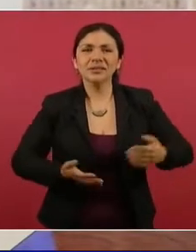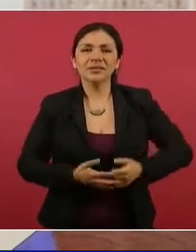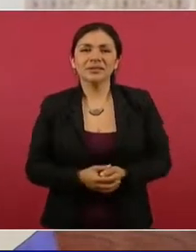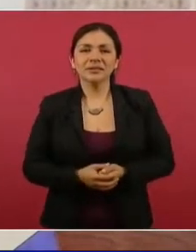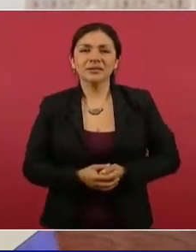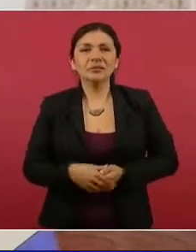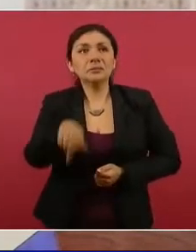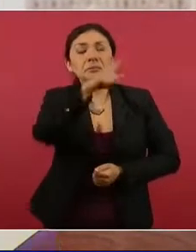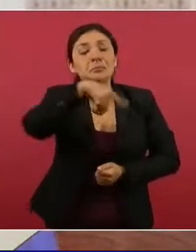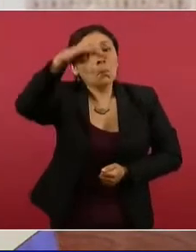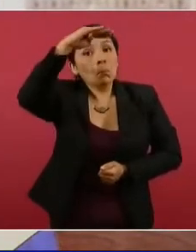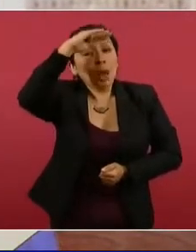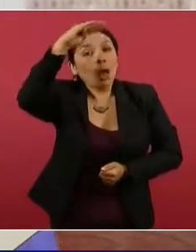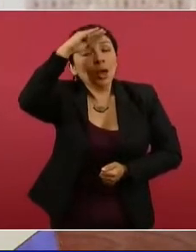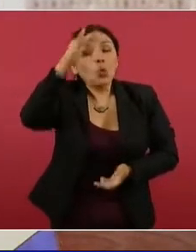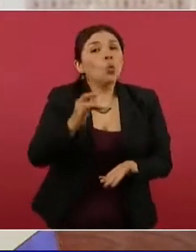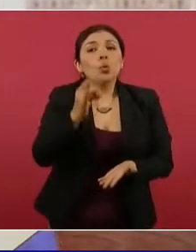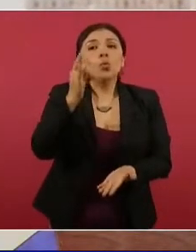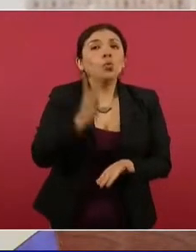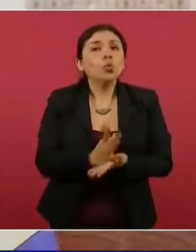no estén pensando nada más